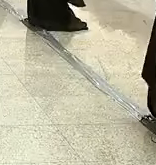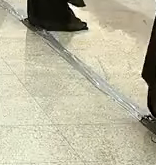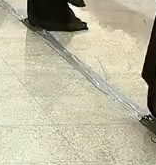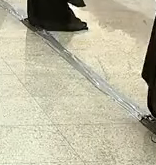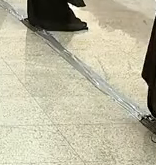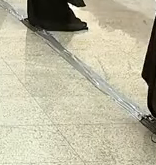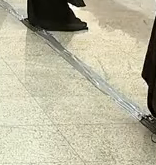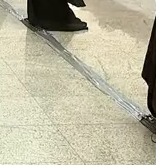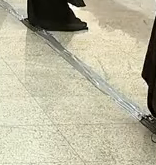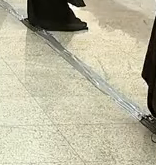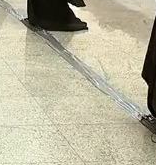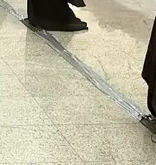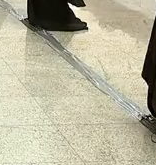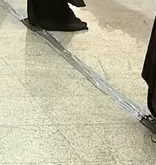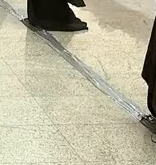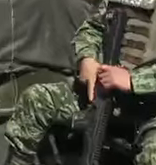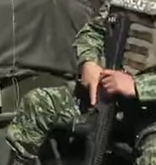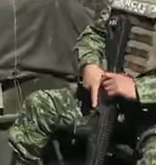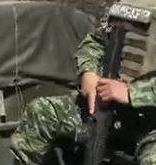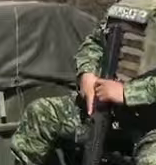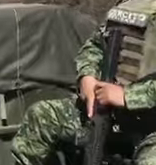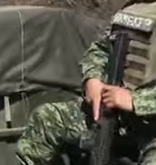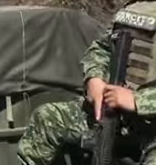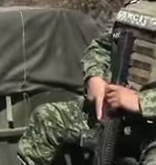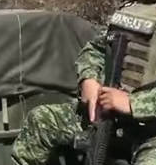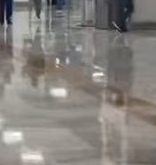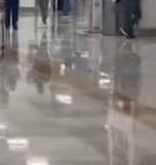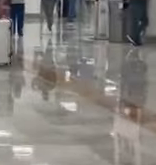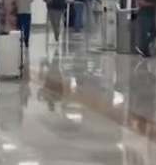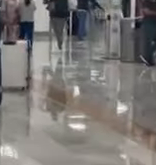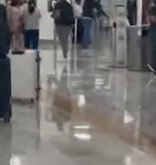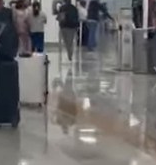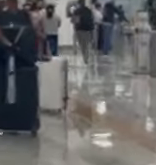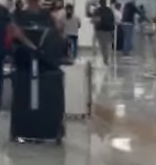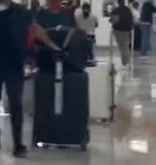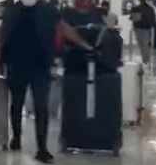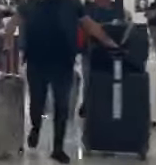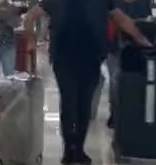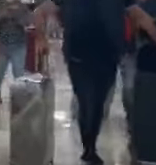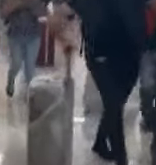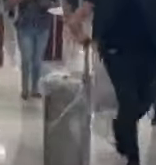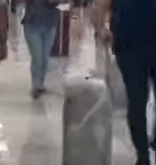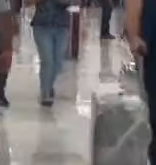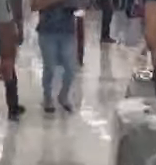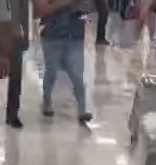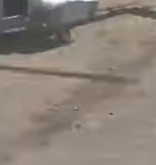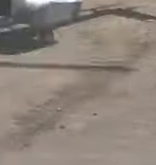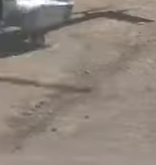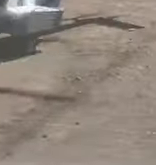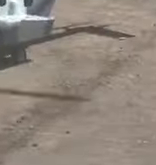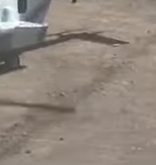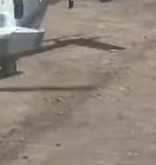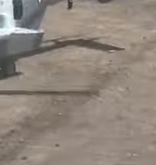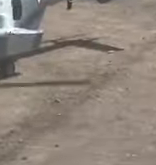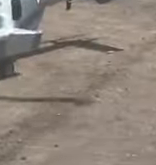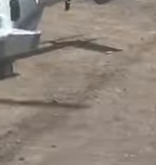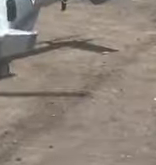Todas estas acciones en forma coordinada han coadyuvado a obtener en el año 2022 los resultados siguientes, los